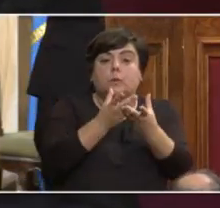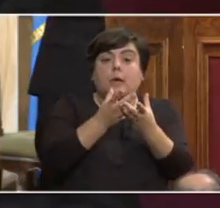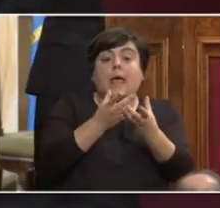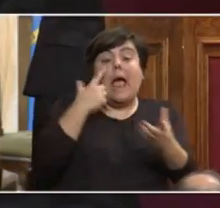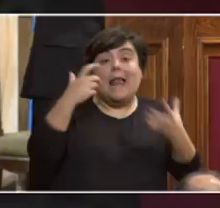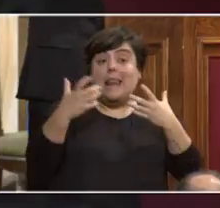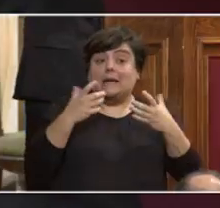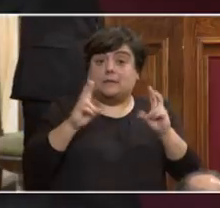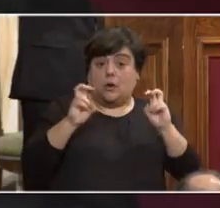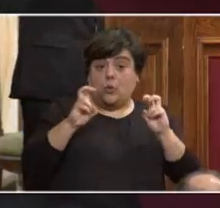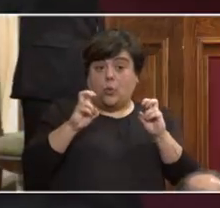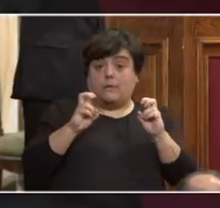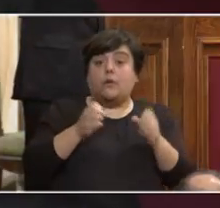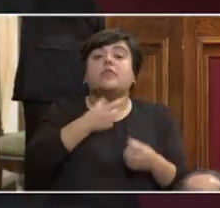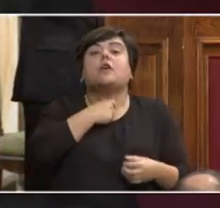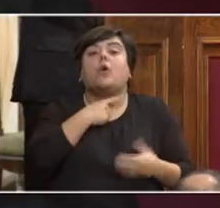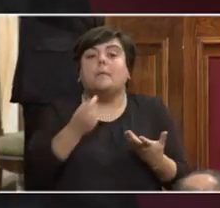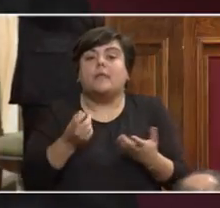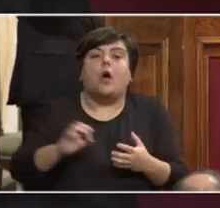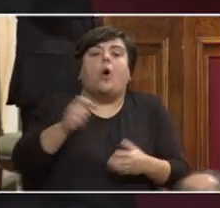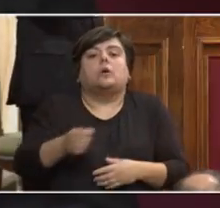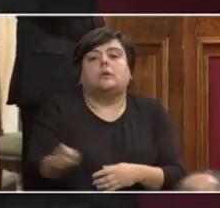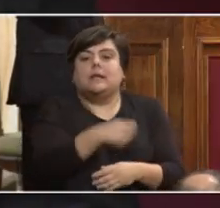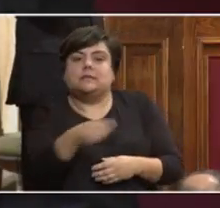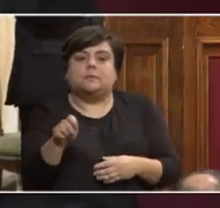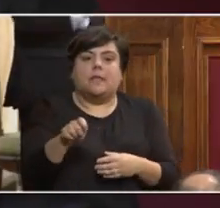de hacer comedias o como las paga el vulgo es justo